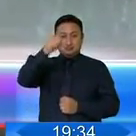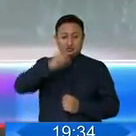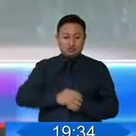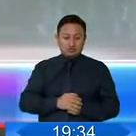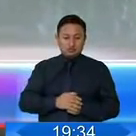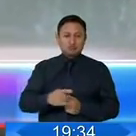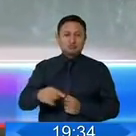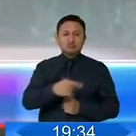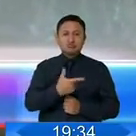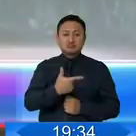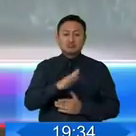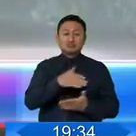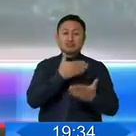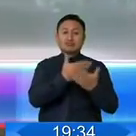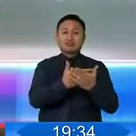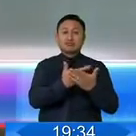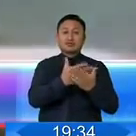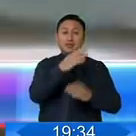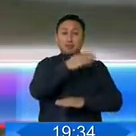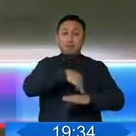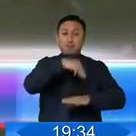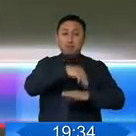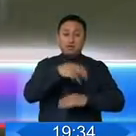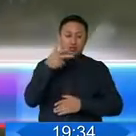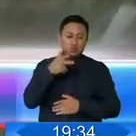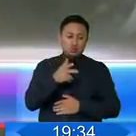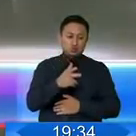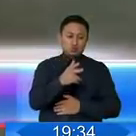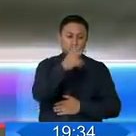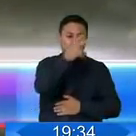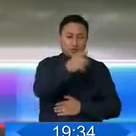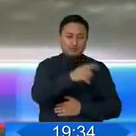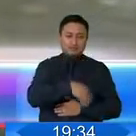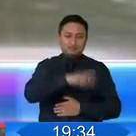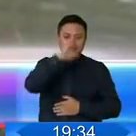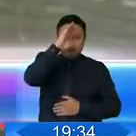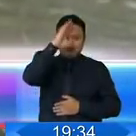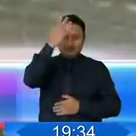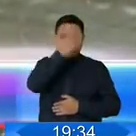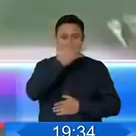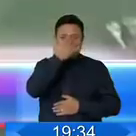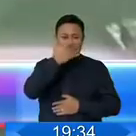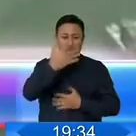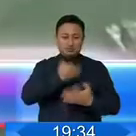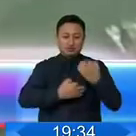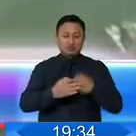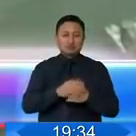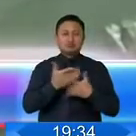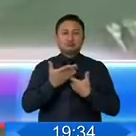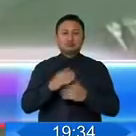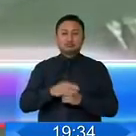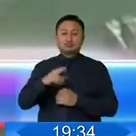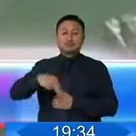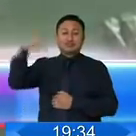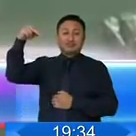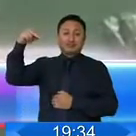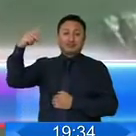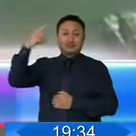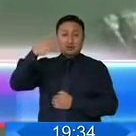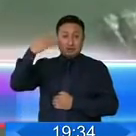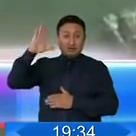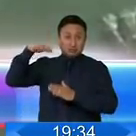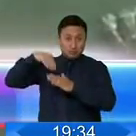tenía que seguir su camino hasta el puerto de Manta. El jefe policial de la subzona Esmeraldas indicó que la droga ingresó por la zona norte de la